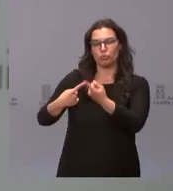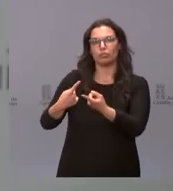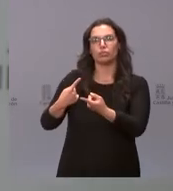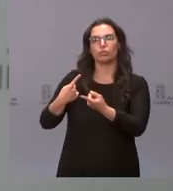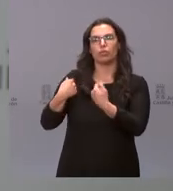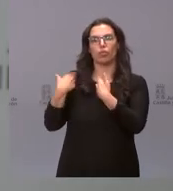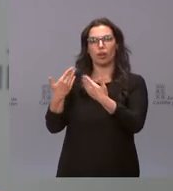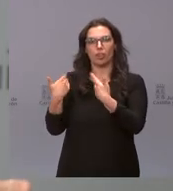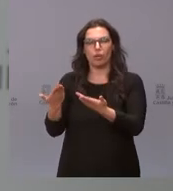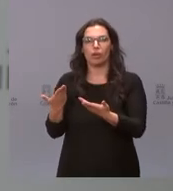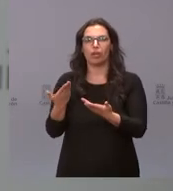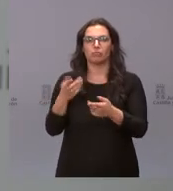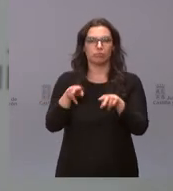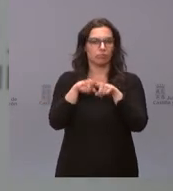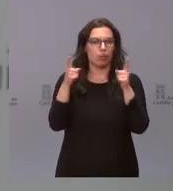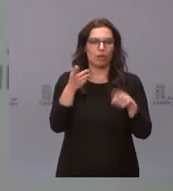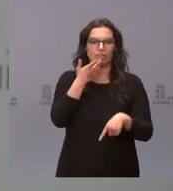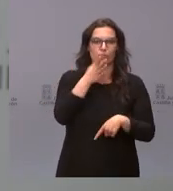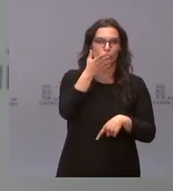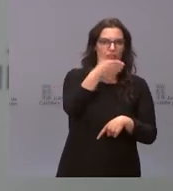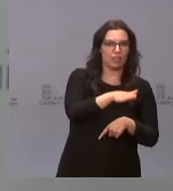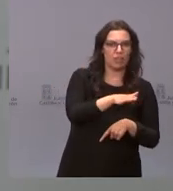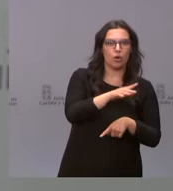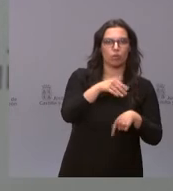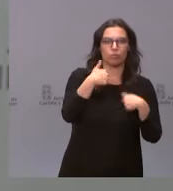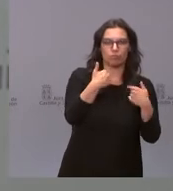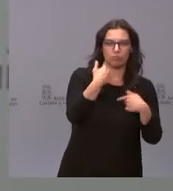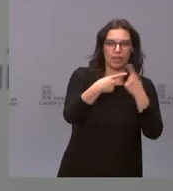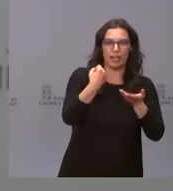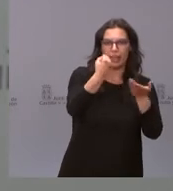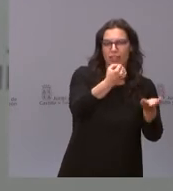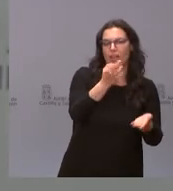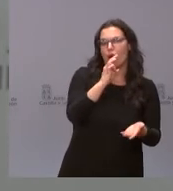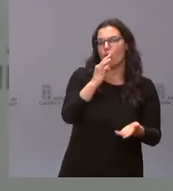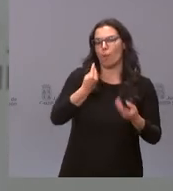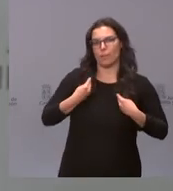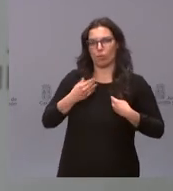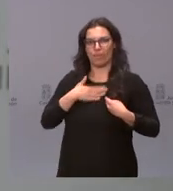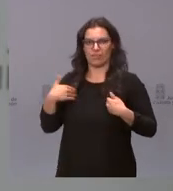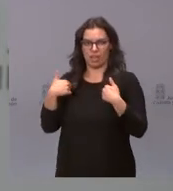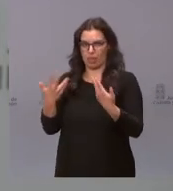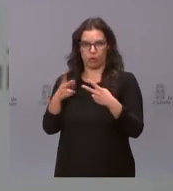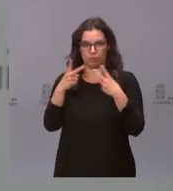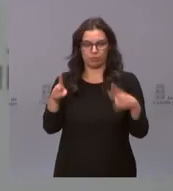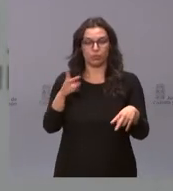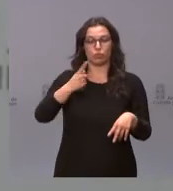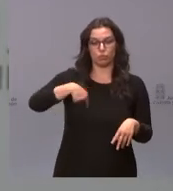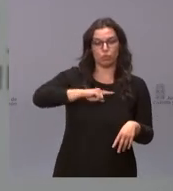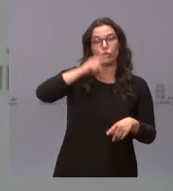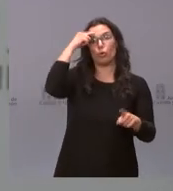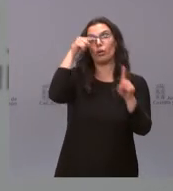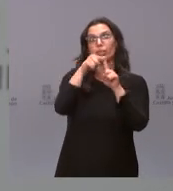intervivos mortis causa entonces nuestro objetivo vuelvo a insistir es